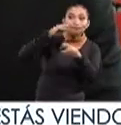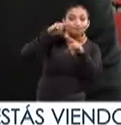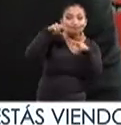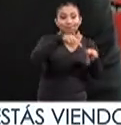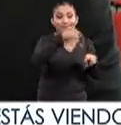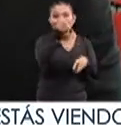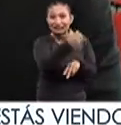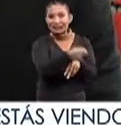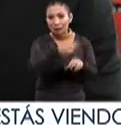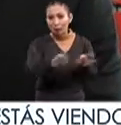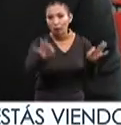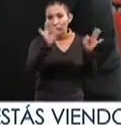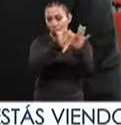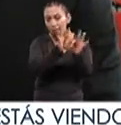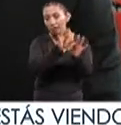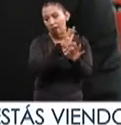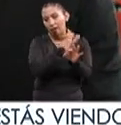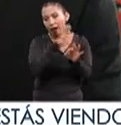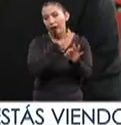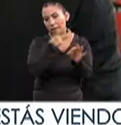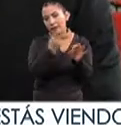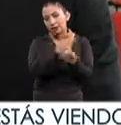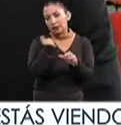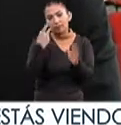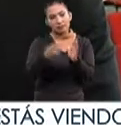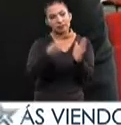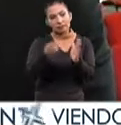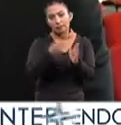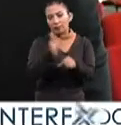atención sobre la importancia de que esto suceda de